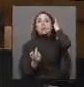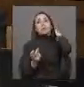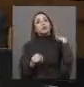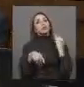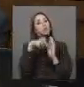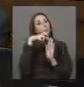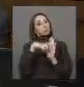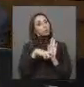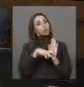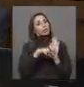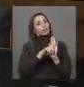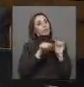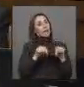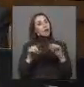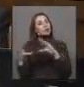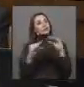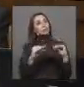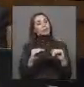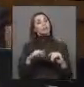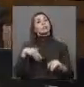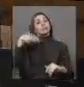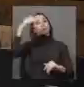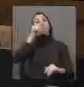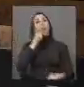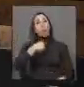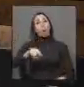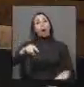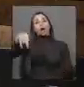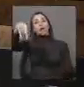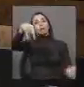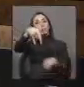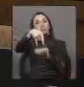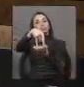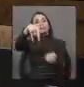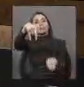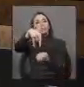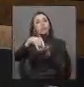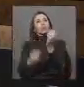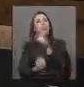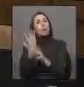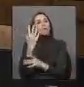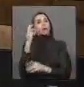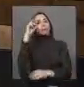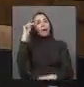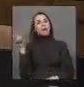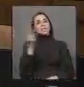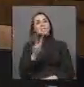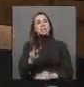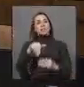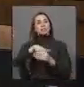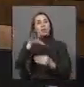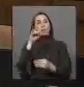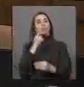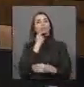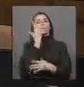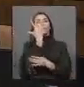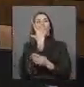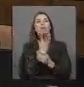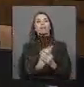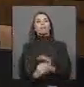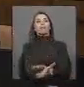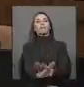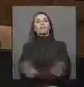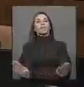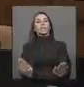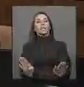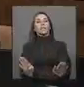y los demás que vienen en el futuro cercano, que crearán el nuevo servicio electoral, buscan poner fin a la